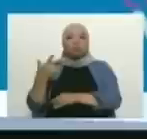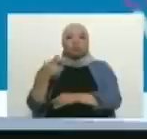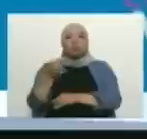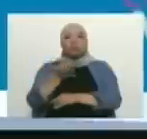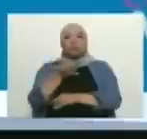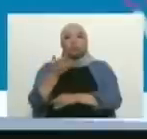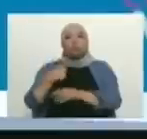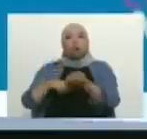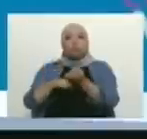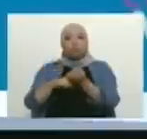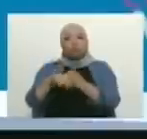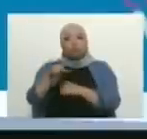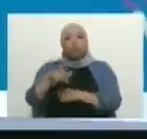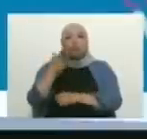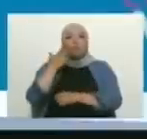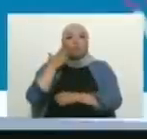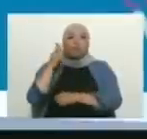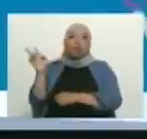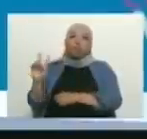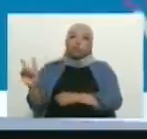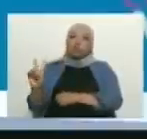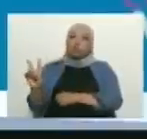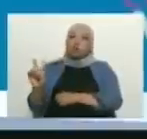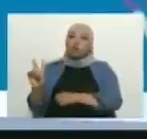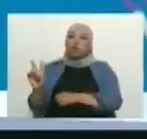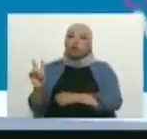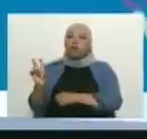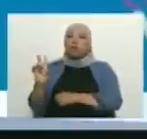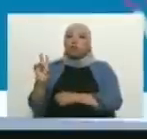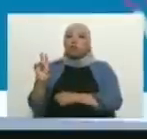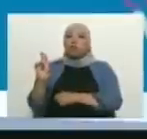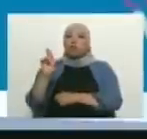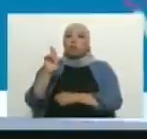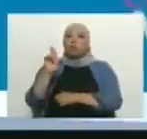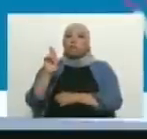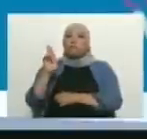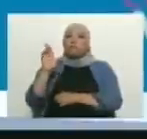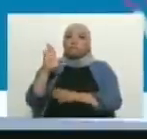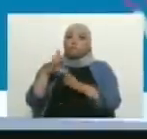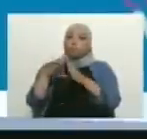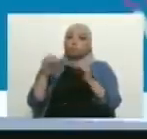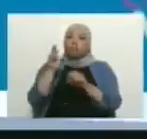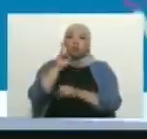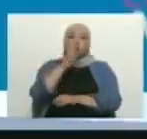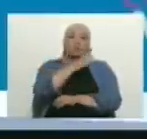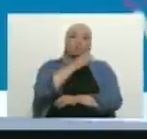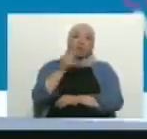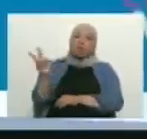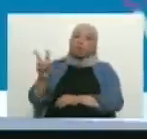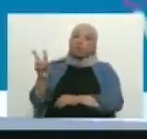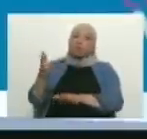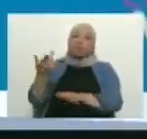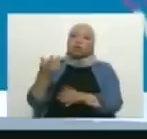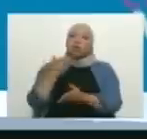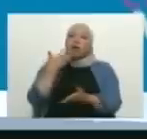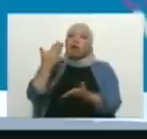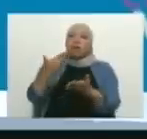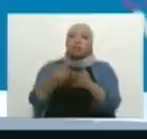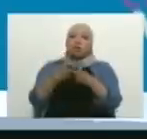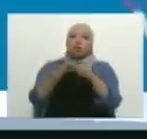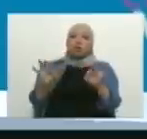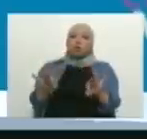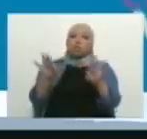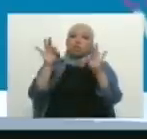con la madre venezolana. Creo que la madre venezolana merece un agradecimiento